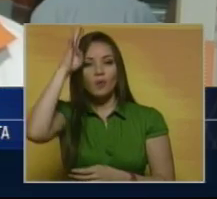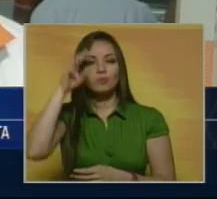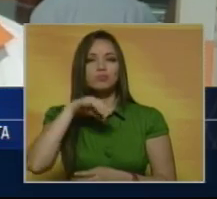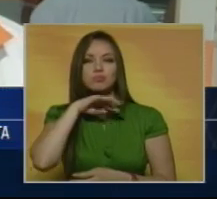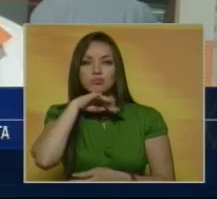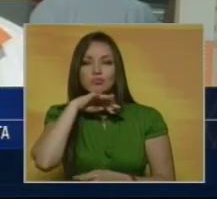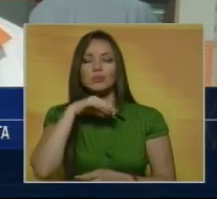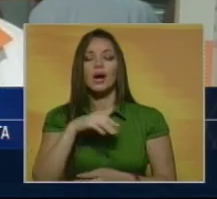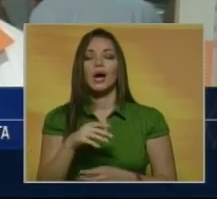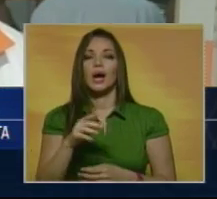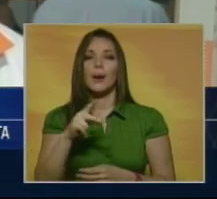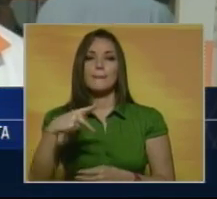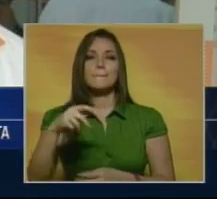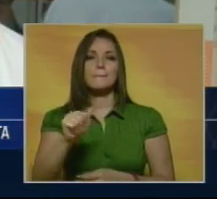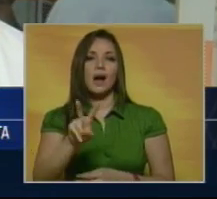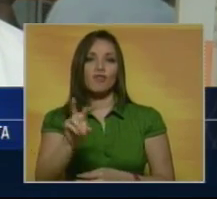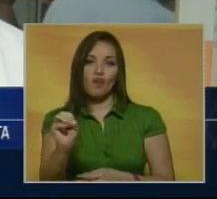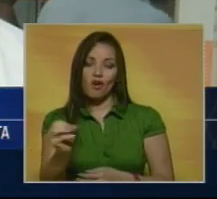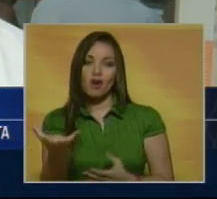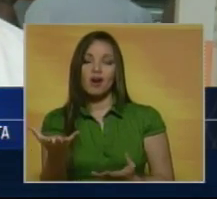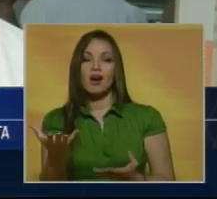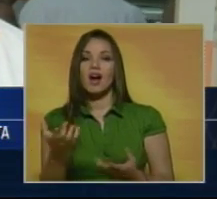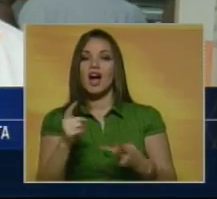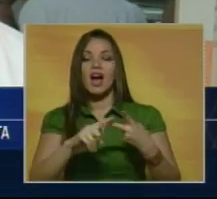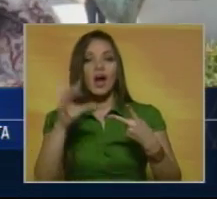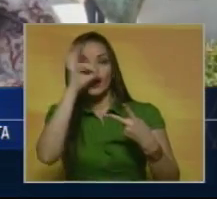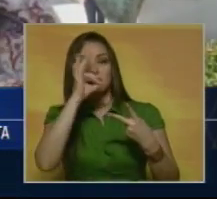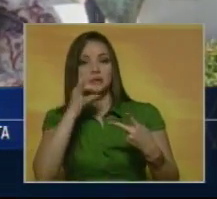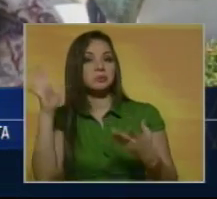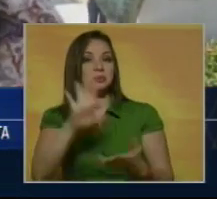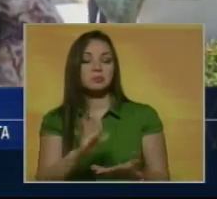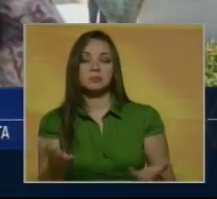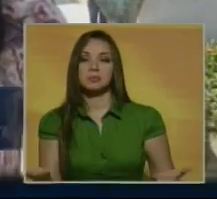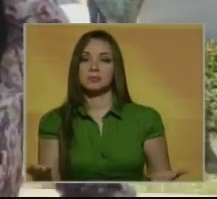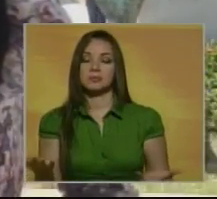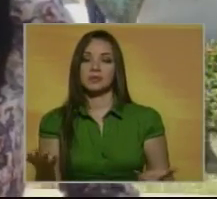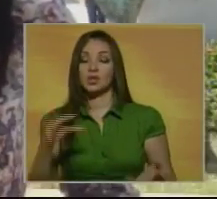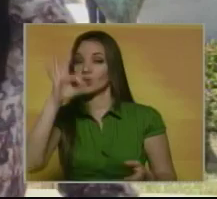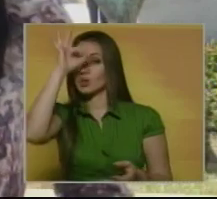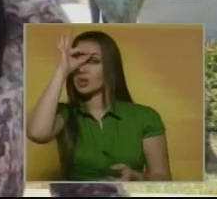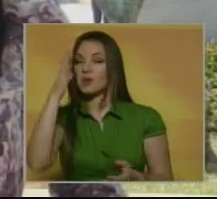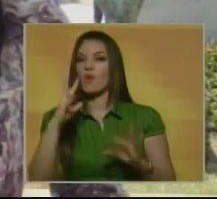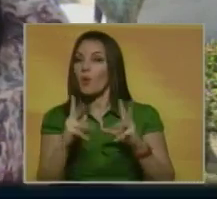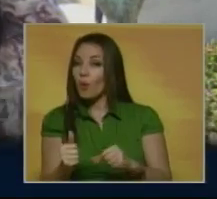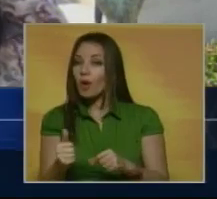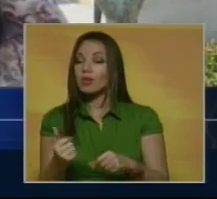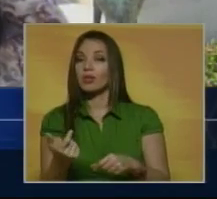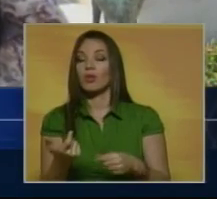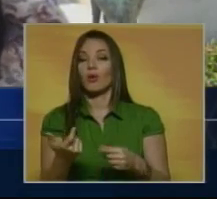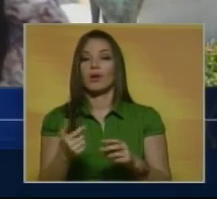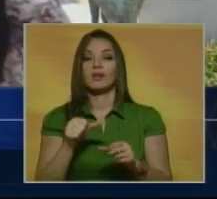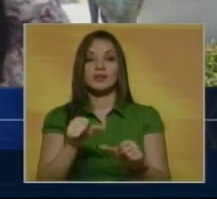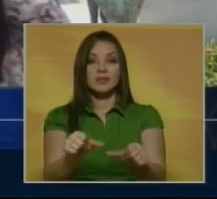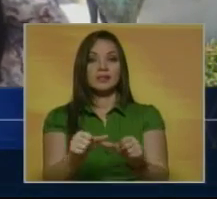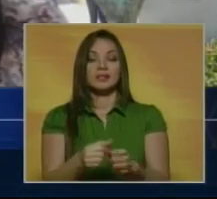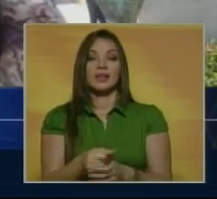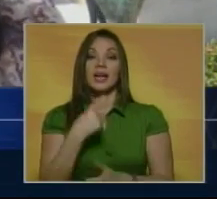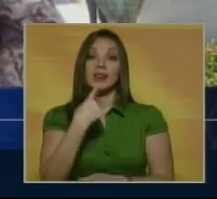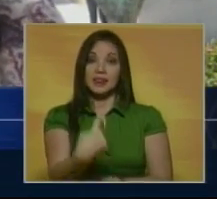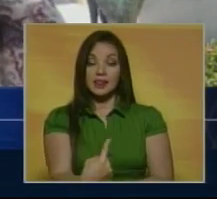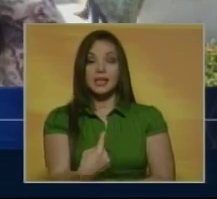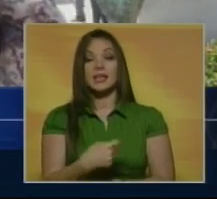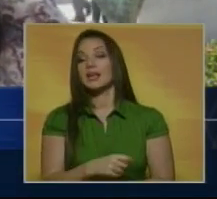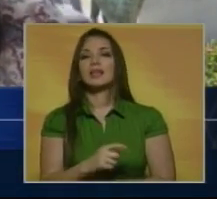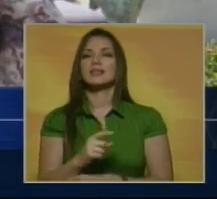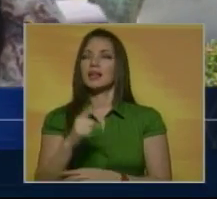esta semana y en verdad llegó fue muy poco. No sabemos cuánto nos va a durar. El sector cárnico se mantiene a la expectativa. Señalan que las proyecciones